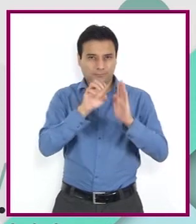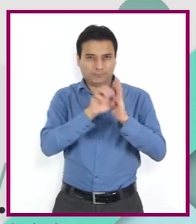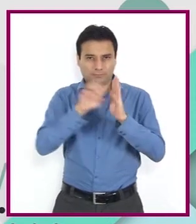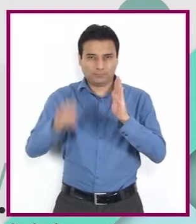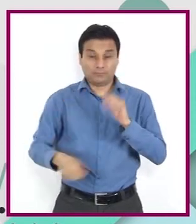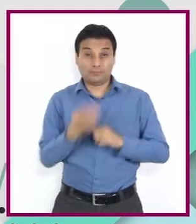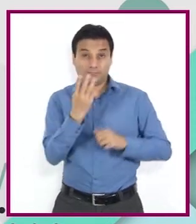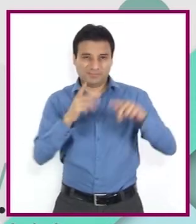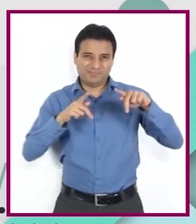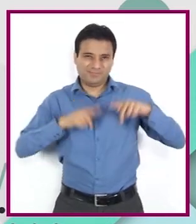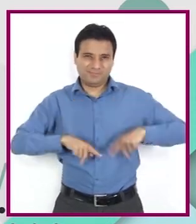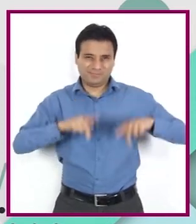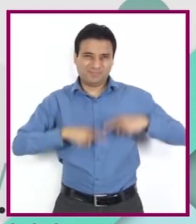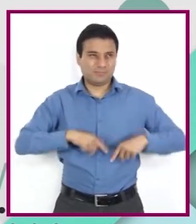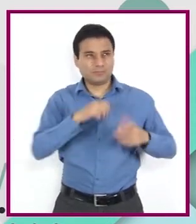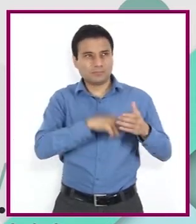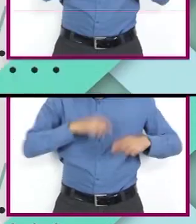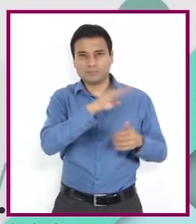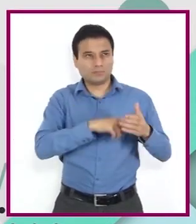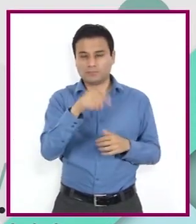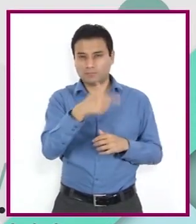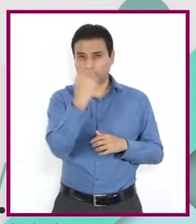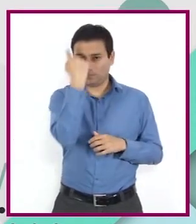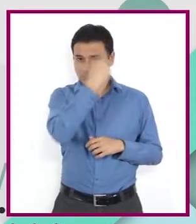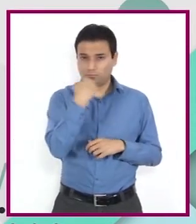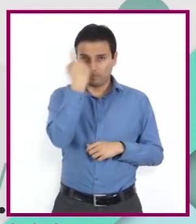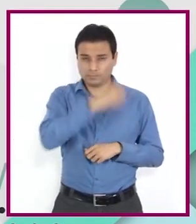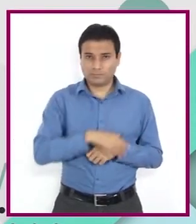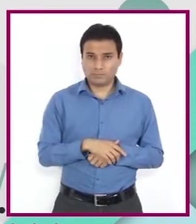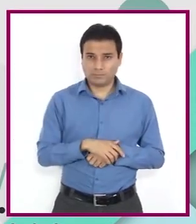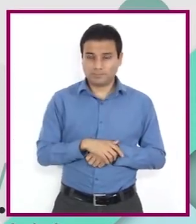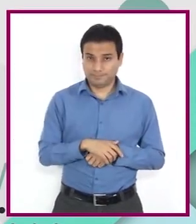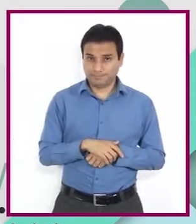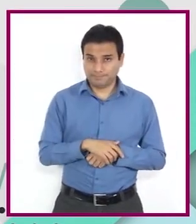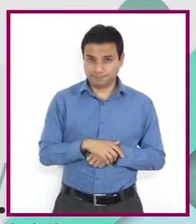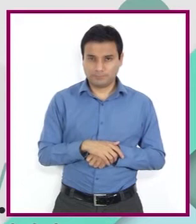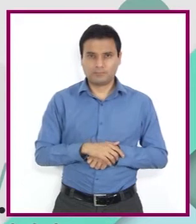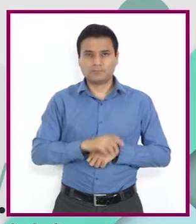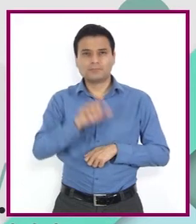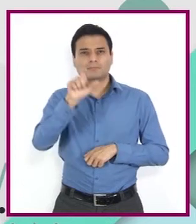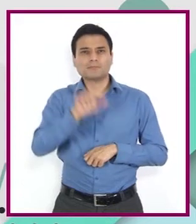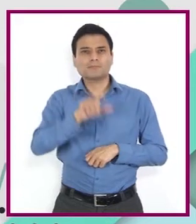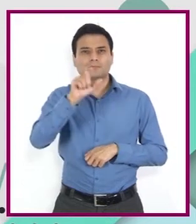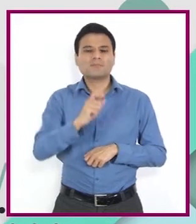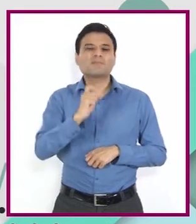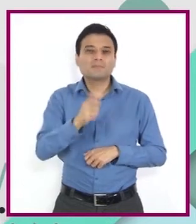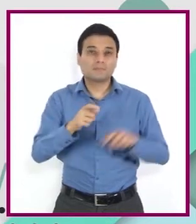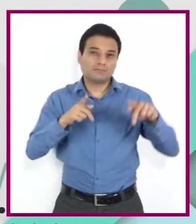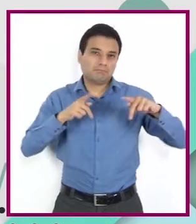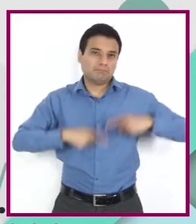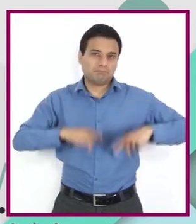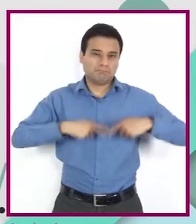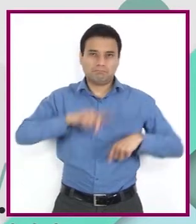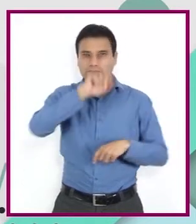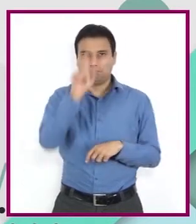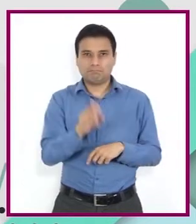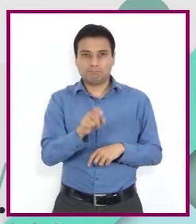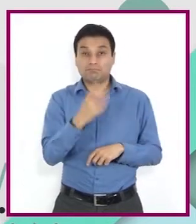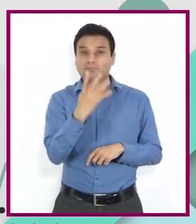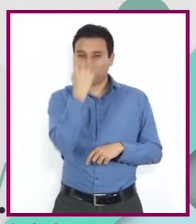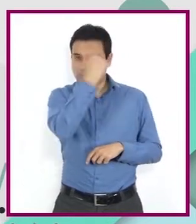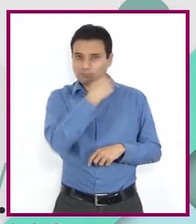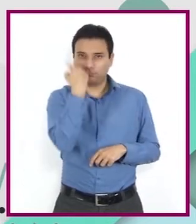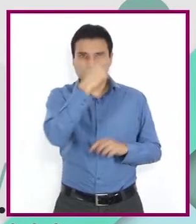12 horas genera el producto 3 por 12. La relación X personas tardan 4 horas genera el